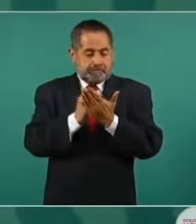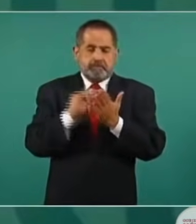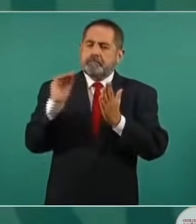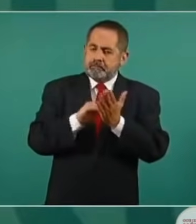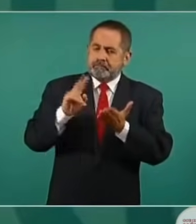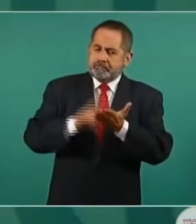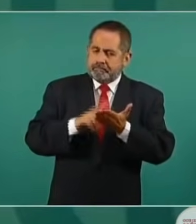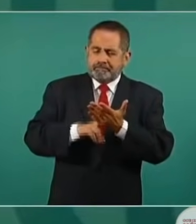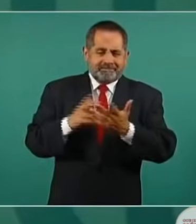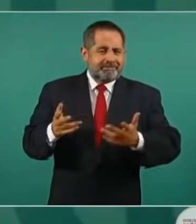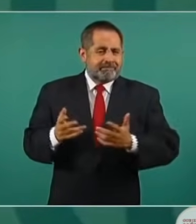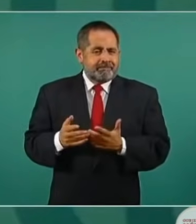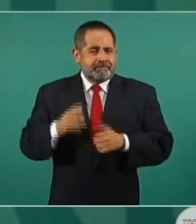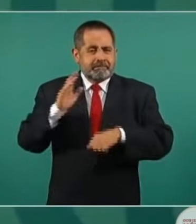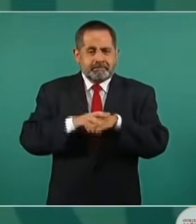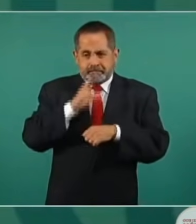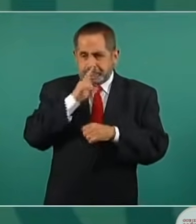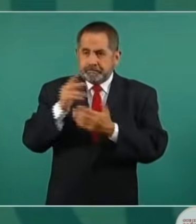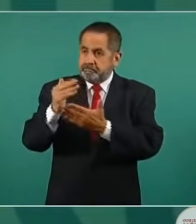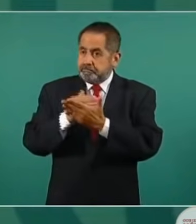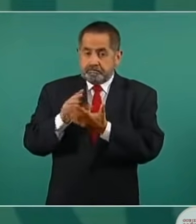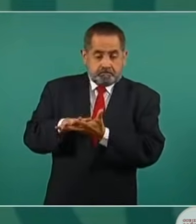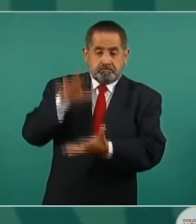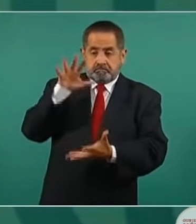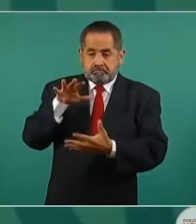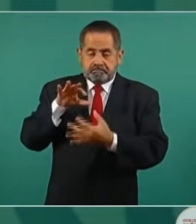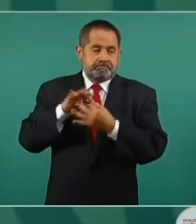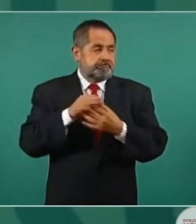tenga un efecto vinculatorio.